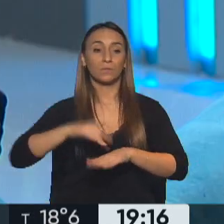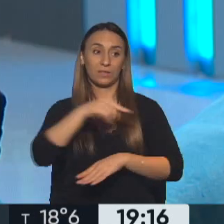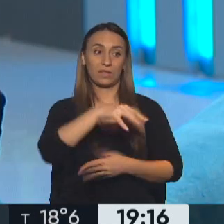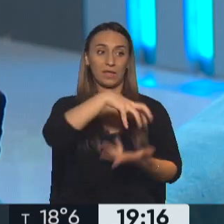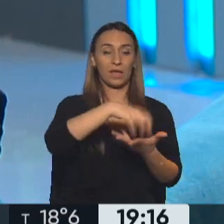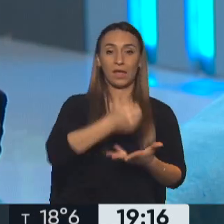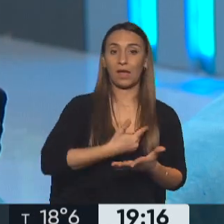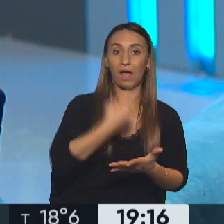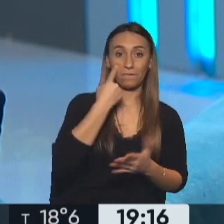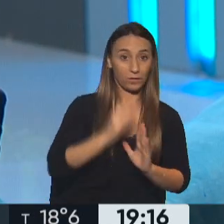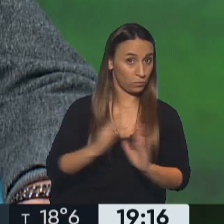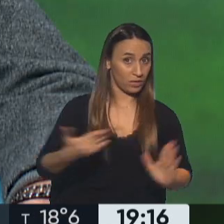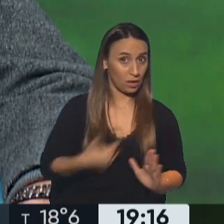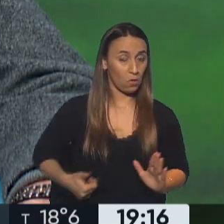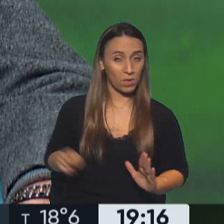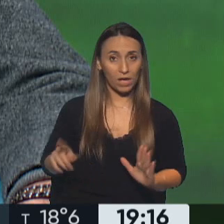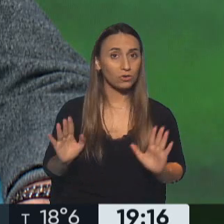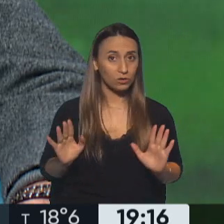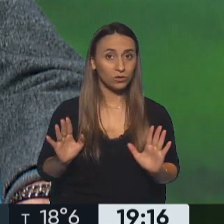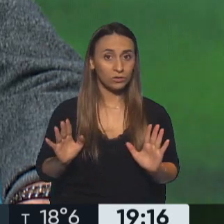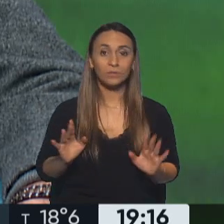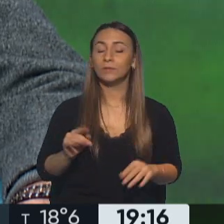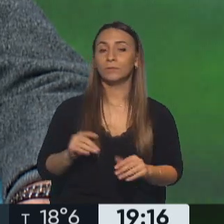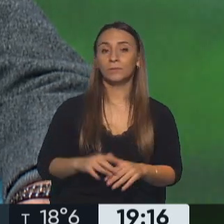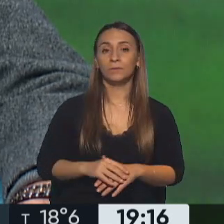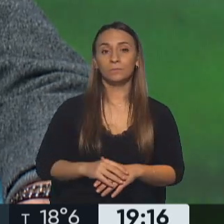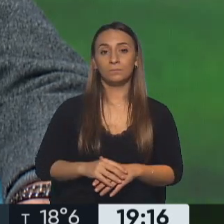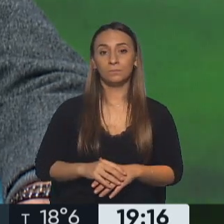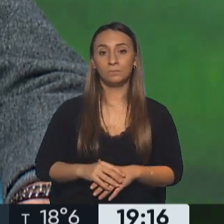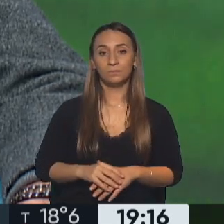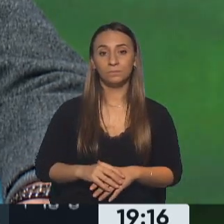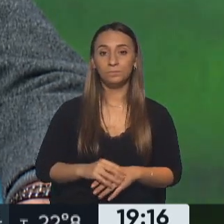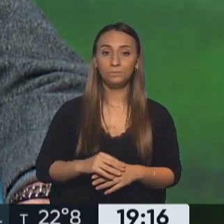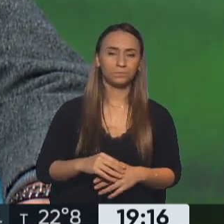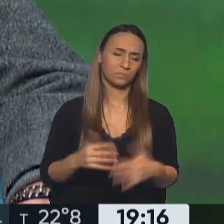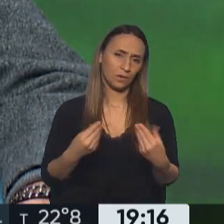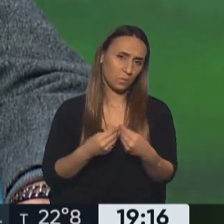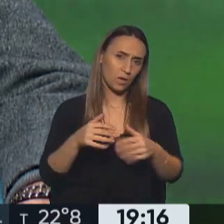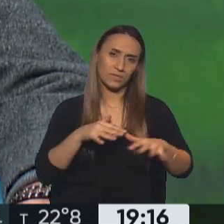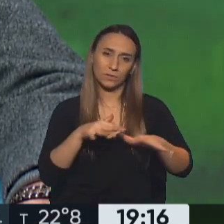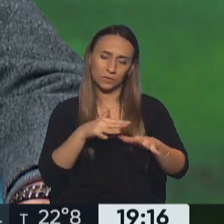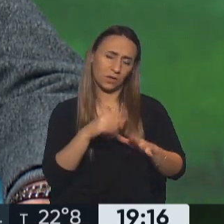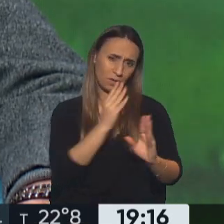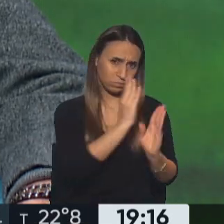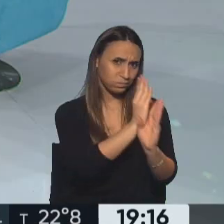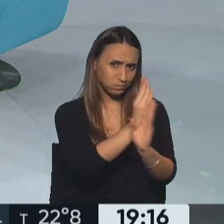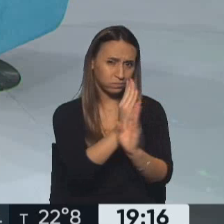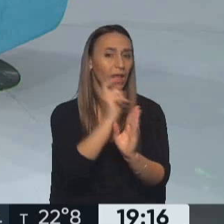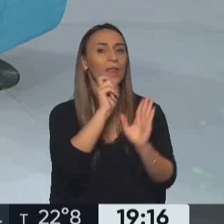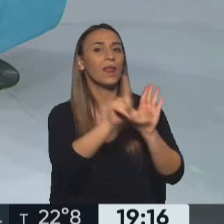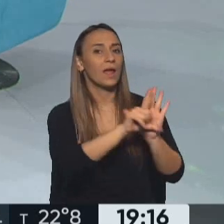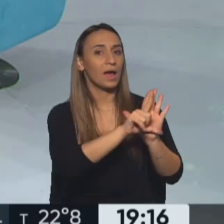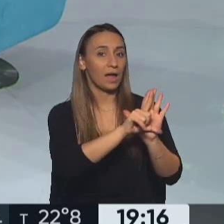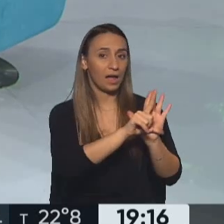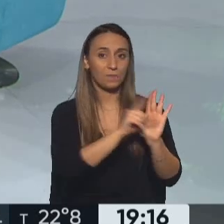del macrismo y allí hay situaciones y se produjeron situaciones de espionaje ilegal esto que el presidente